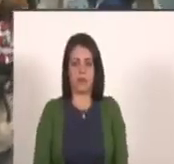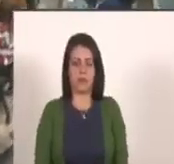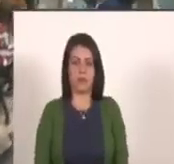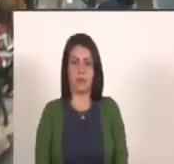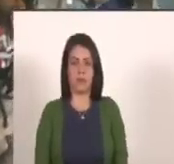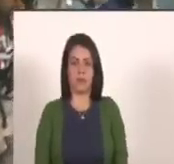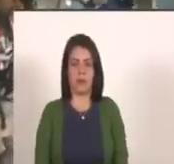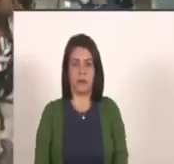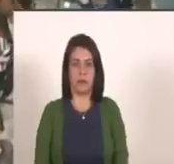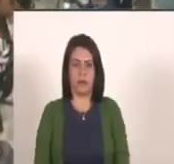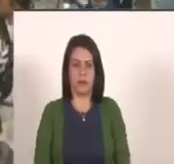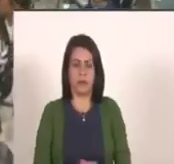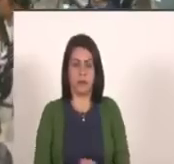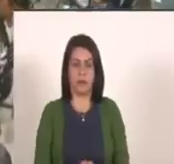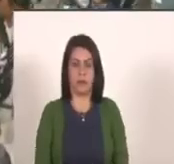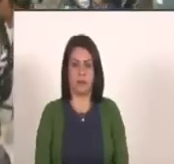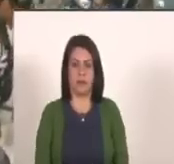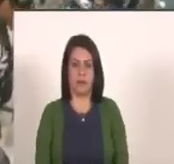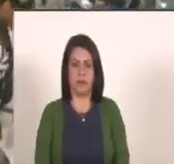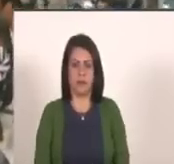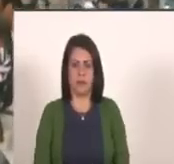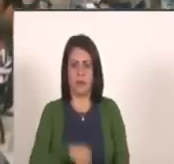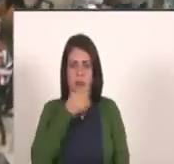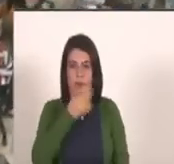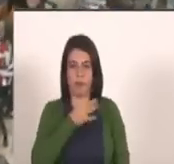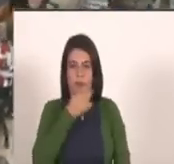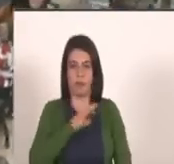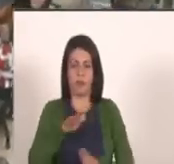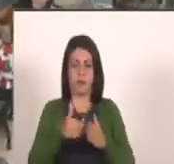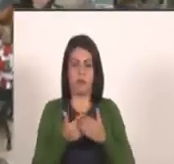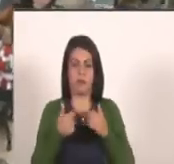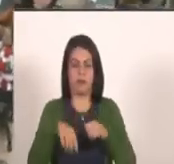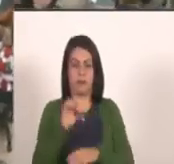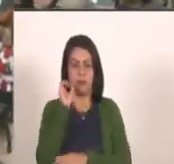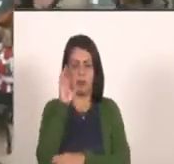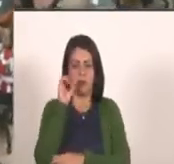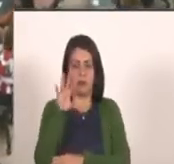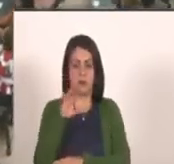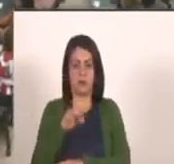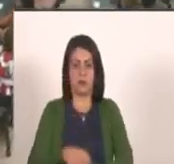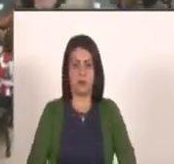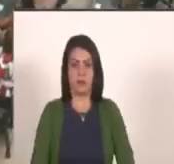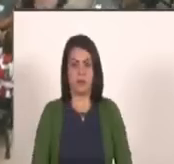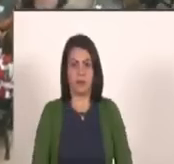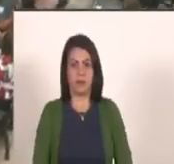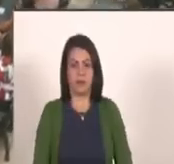Sí, muy buenas tardes, queridos hermanos diputados, Junta Directiva de Parlamento.